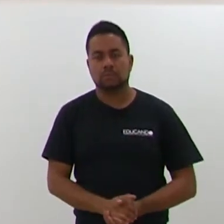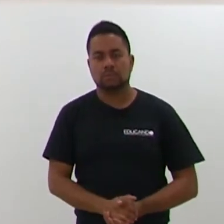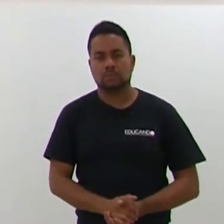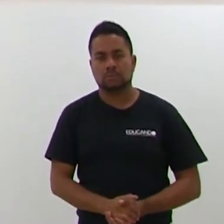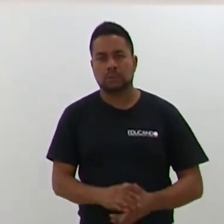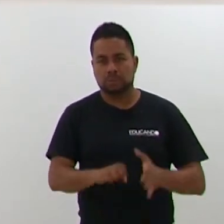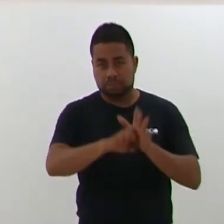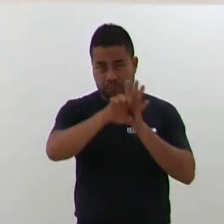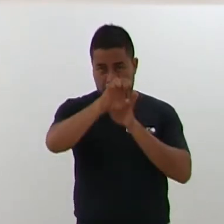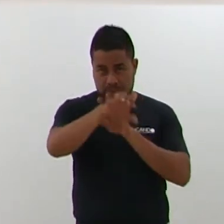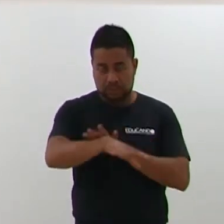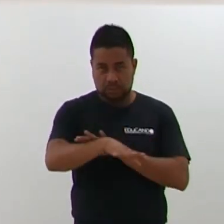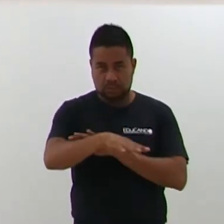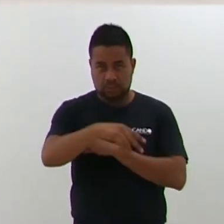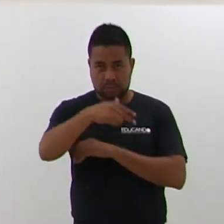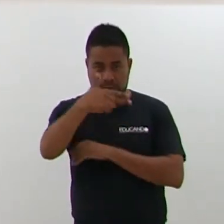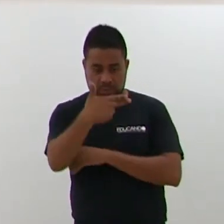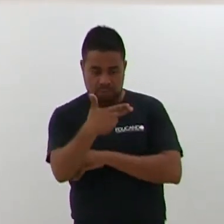hectaedro.